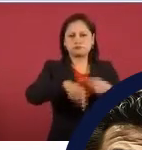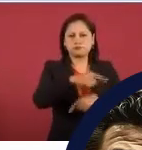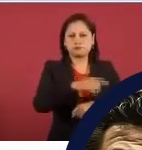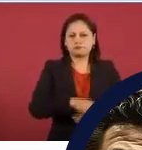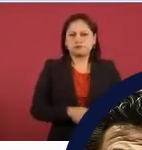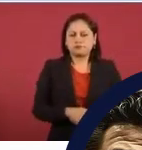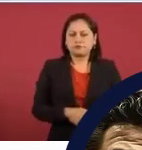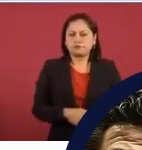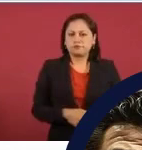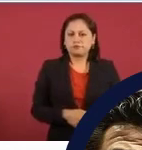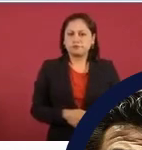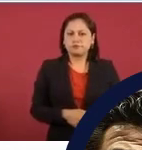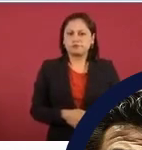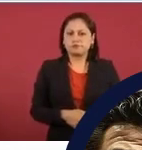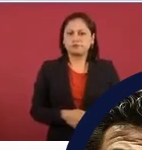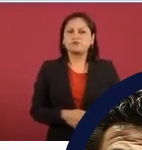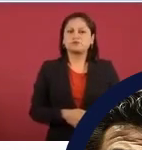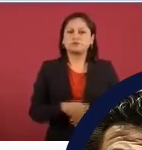fraterna